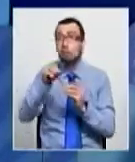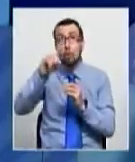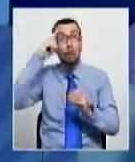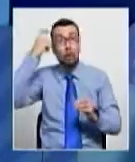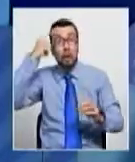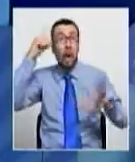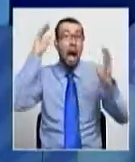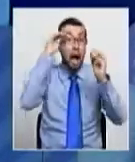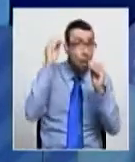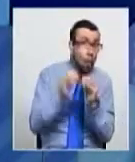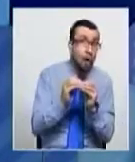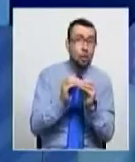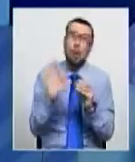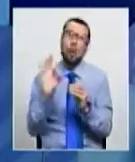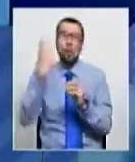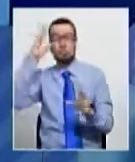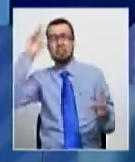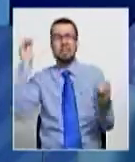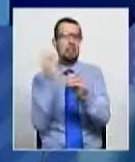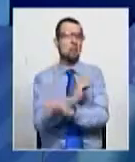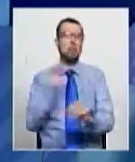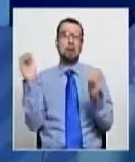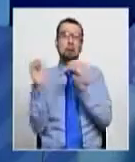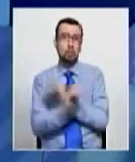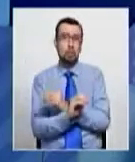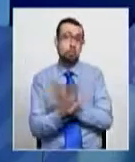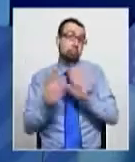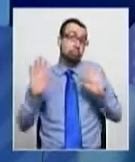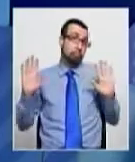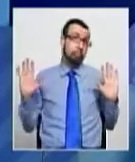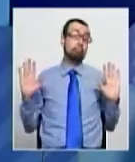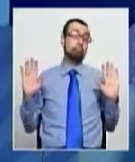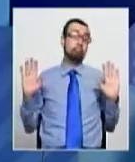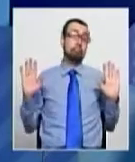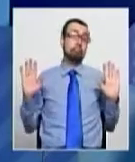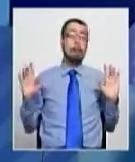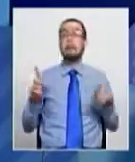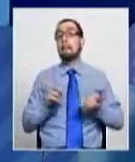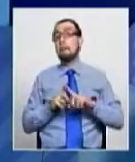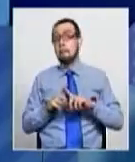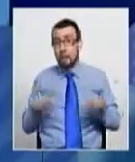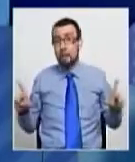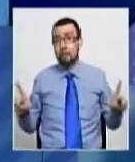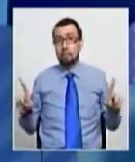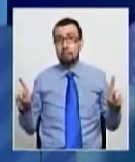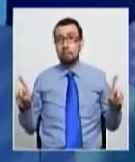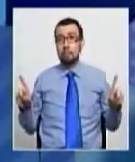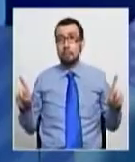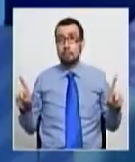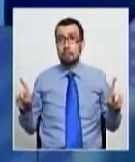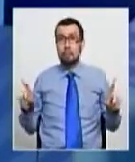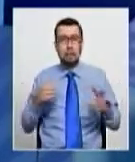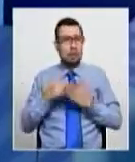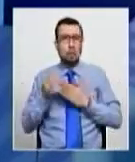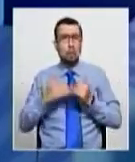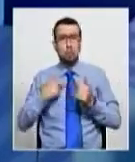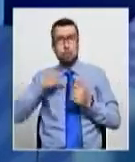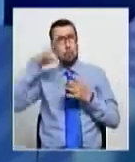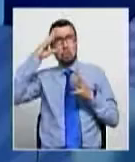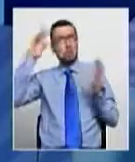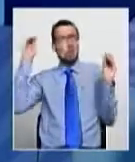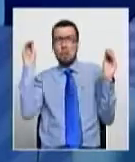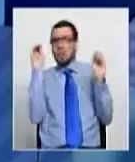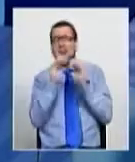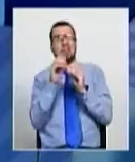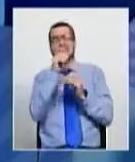podemos opinar en contra de eso que se está acordando pero a pesar de que no estamos de acuerdo si no lo estamos con